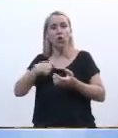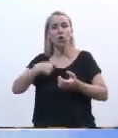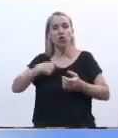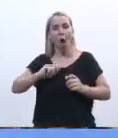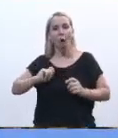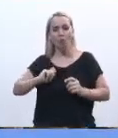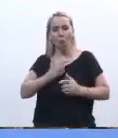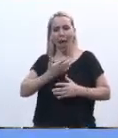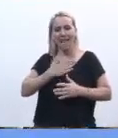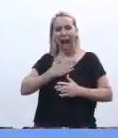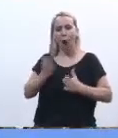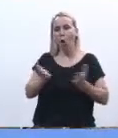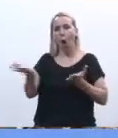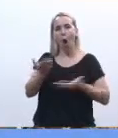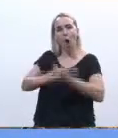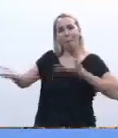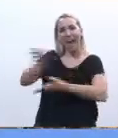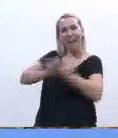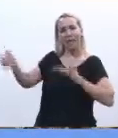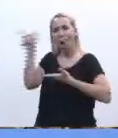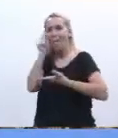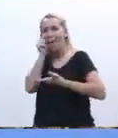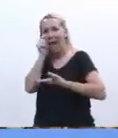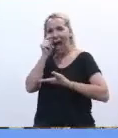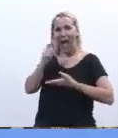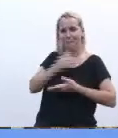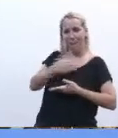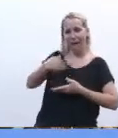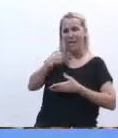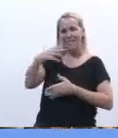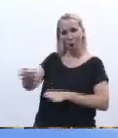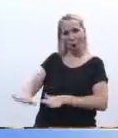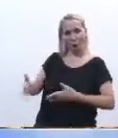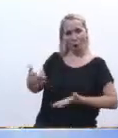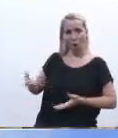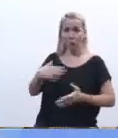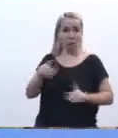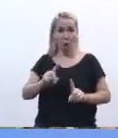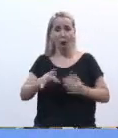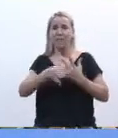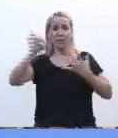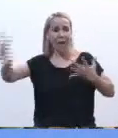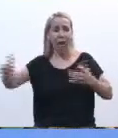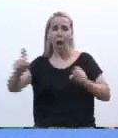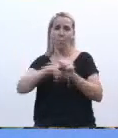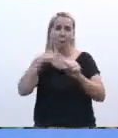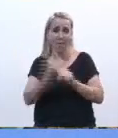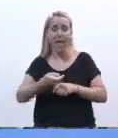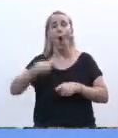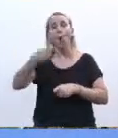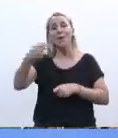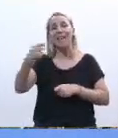potestad compartida sobre nuestros hijos, no nos podíamos divorciar, no había jubilación de ama de